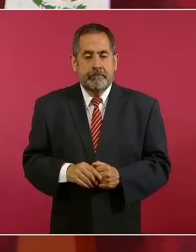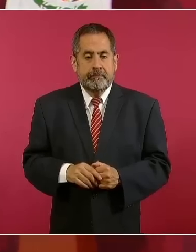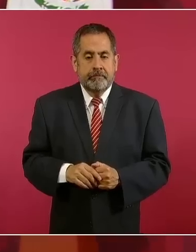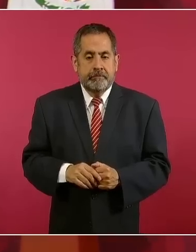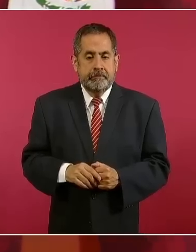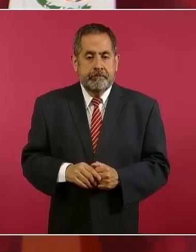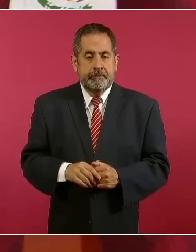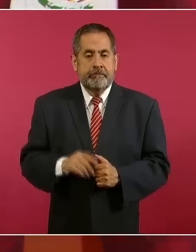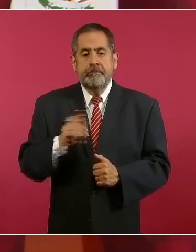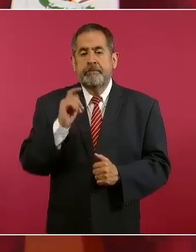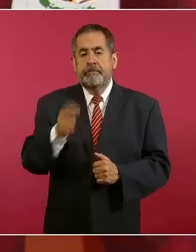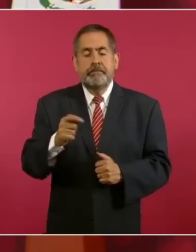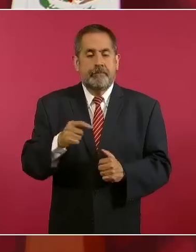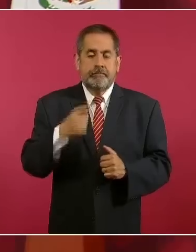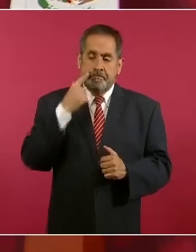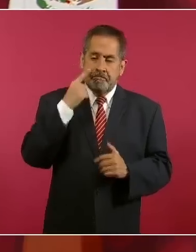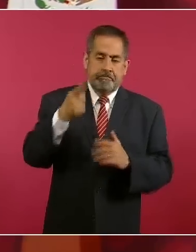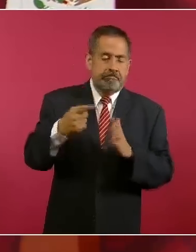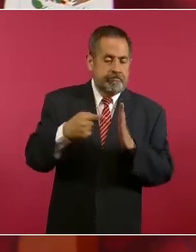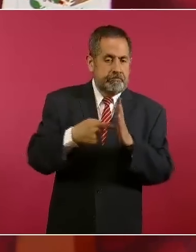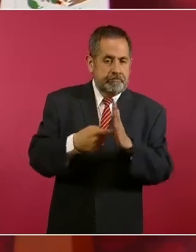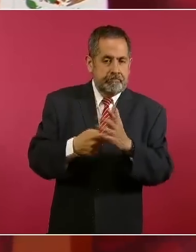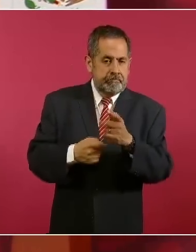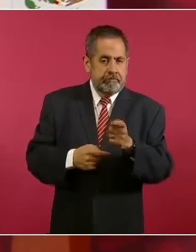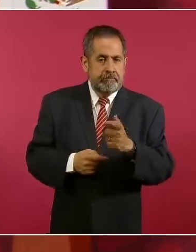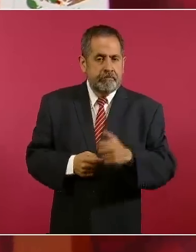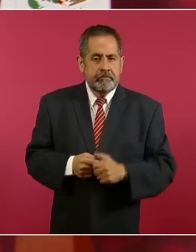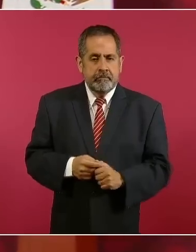El ejemplo que pongo es